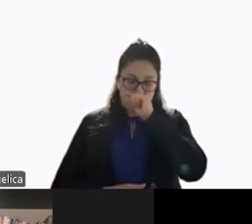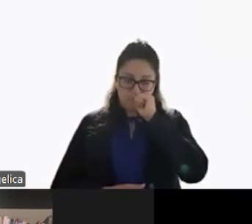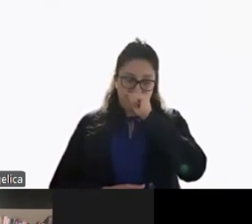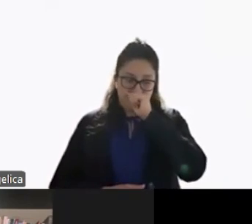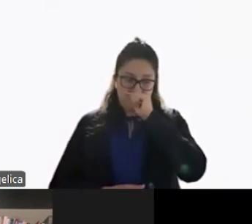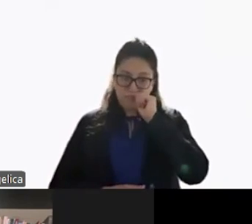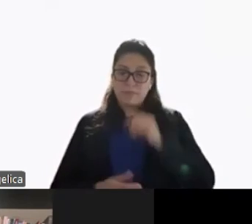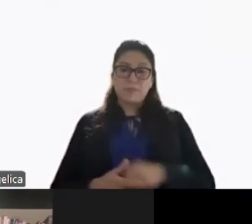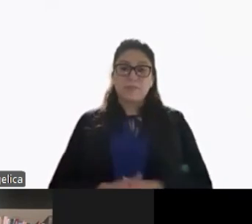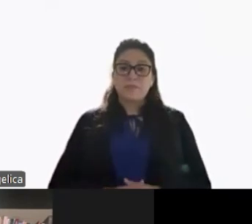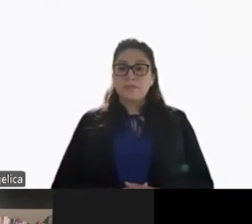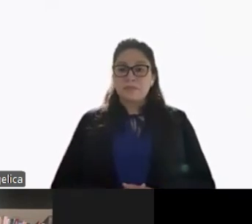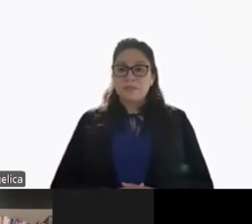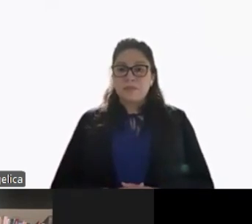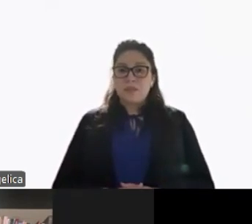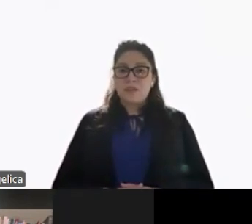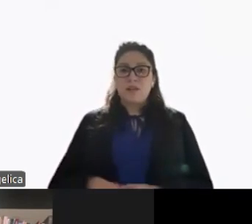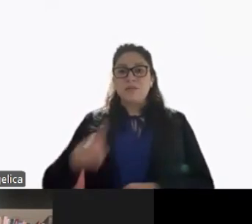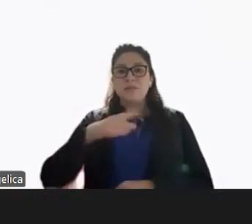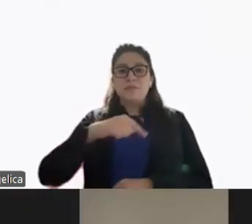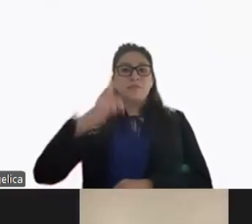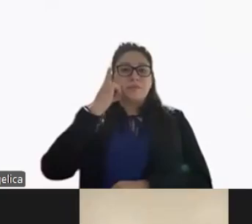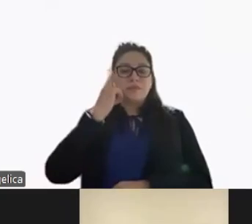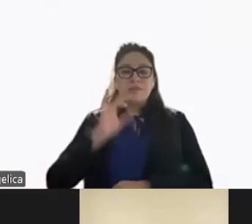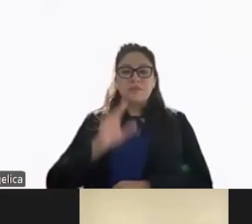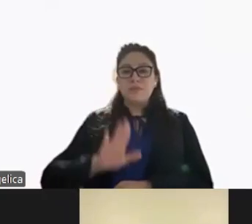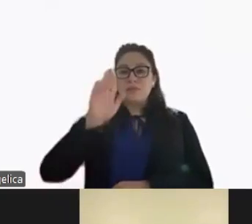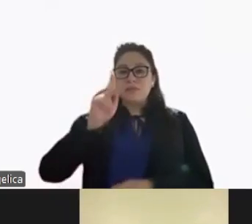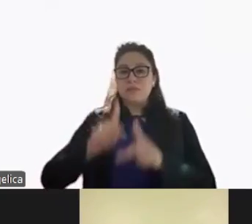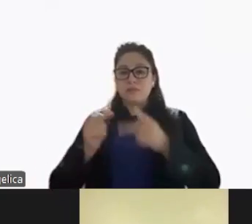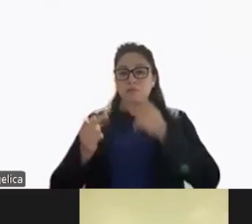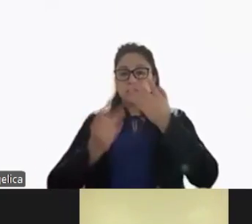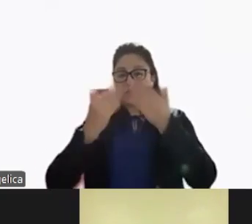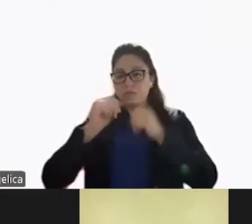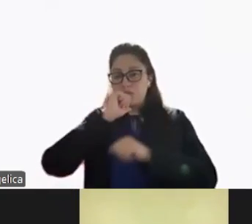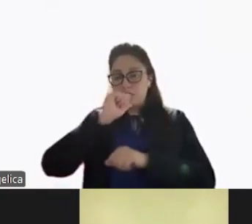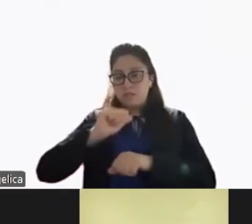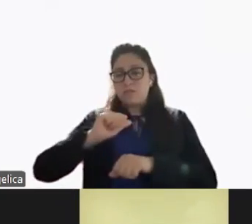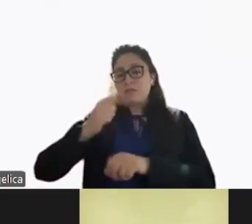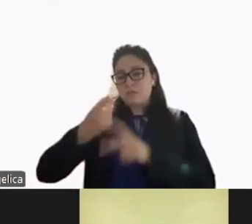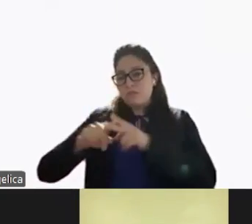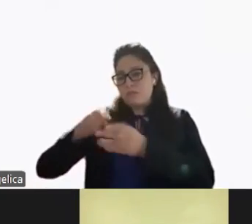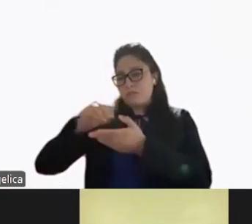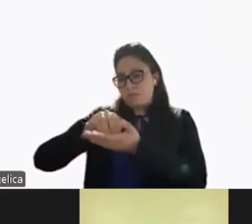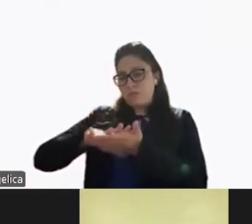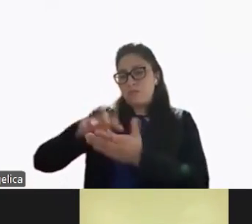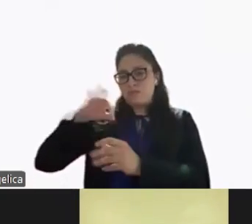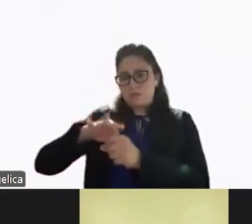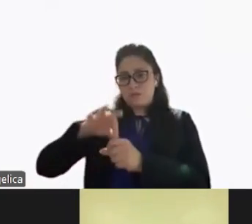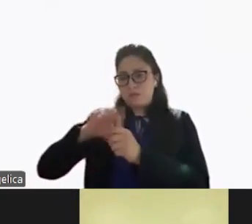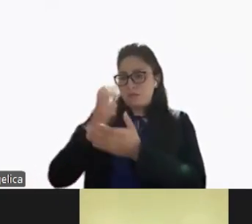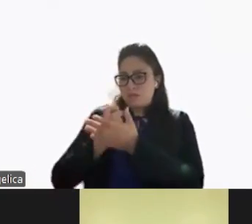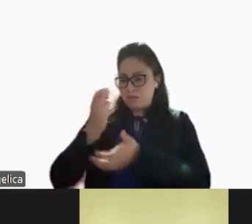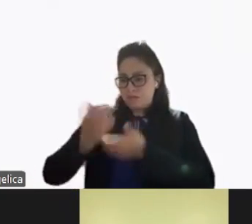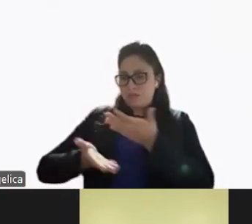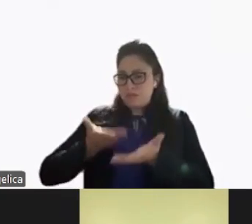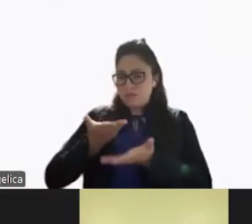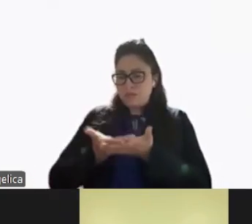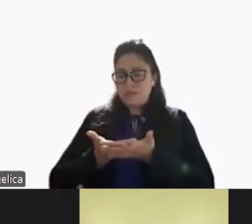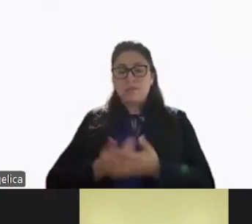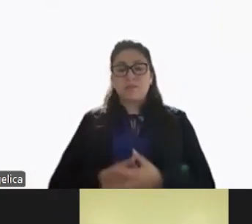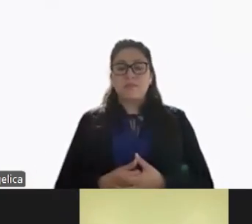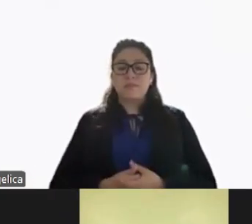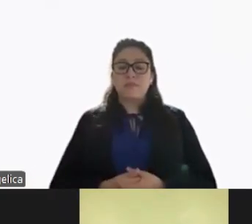No hay intervenciones, diputado presidente. Se procede a votar en lo general y en lo particular el presente